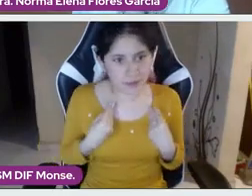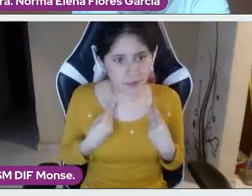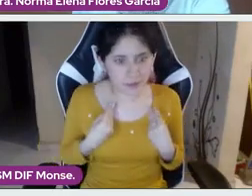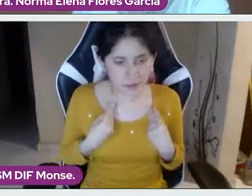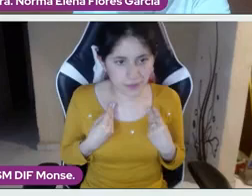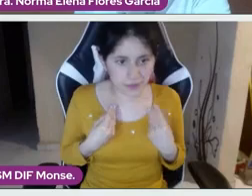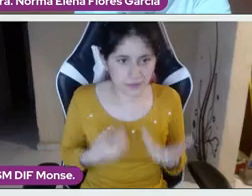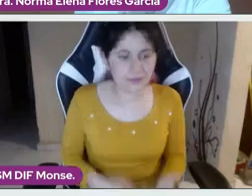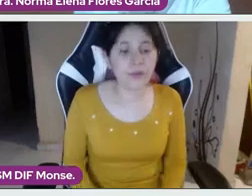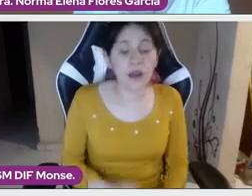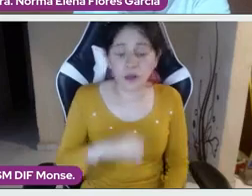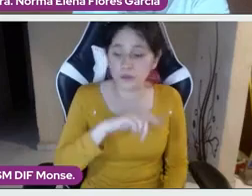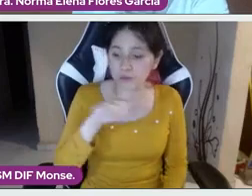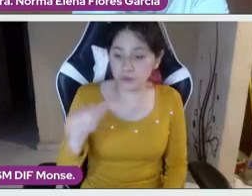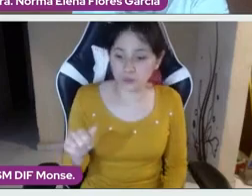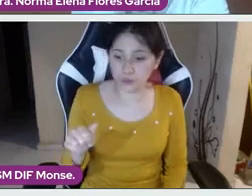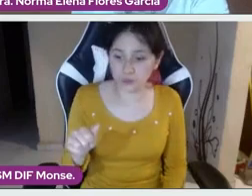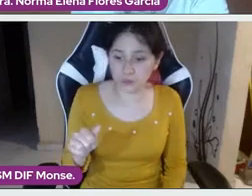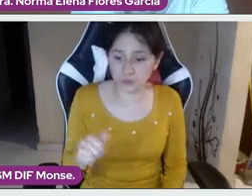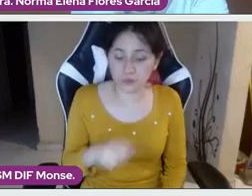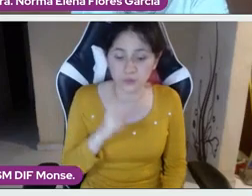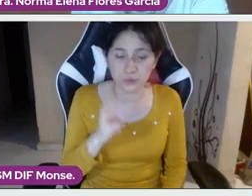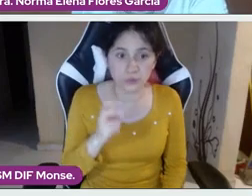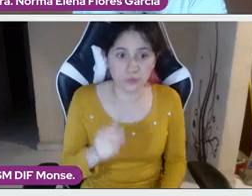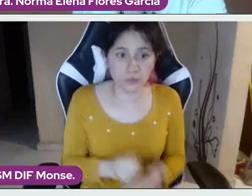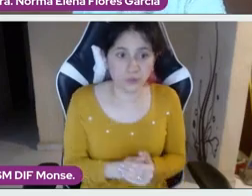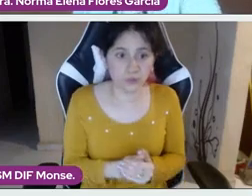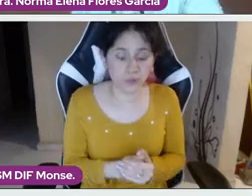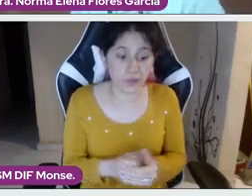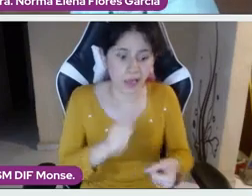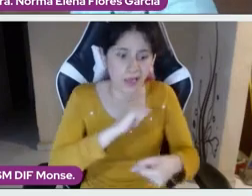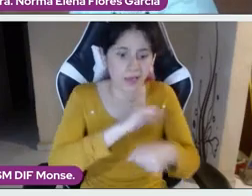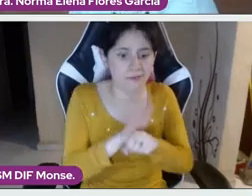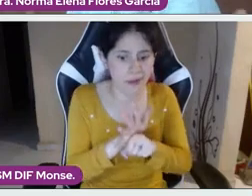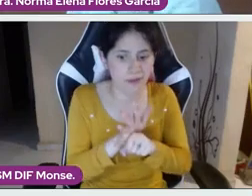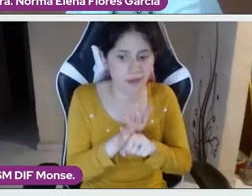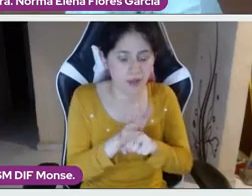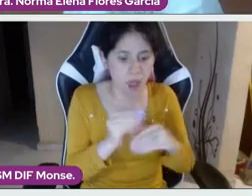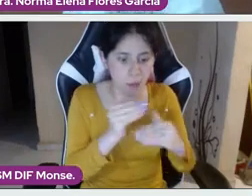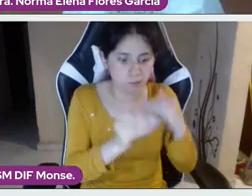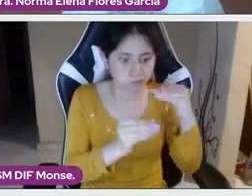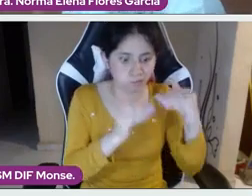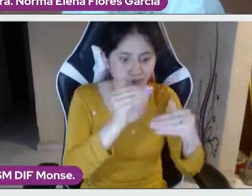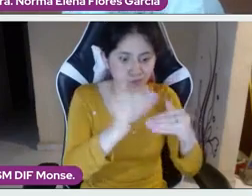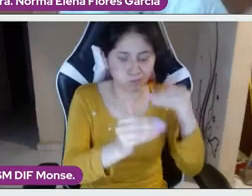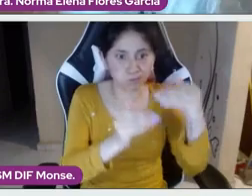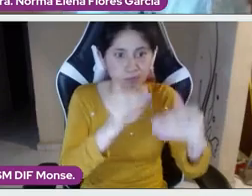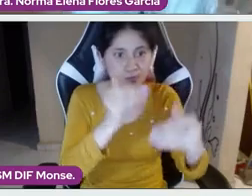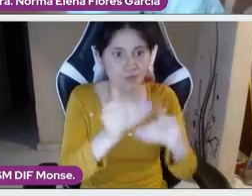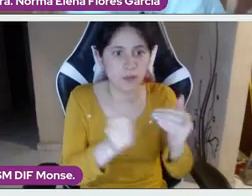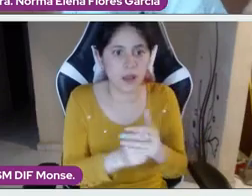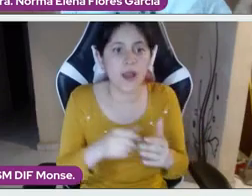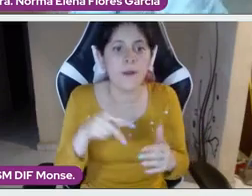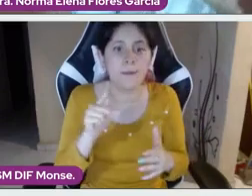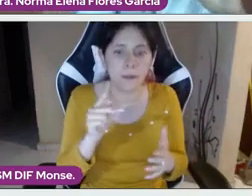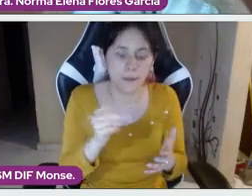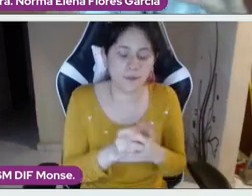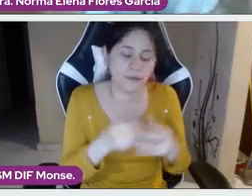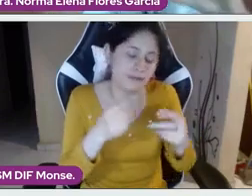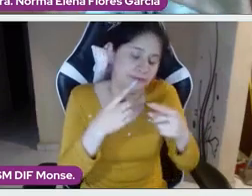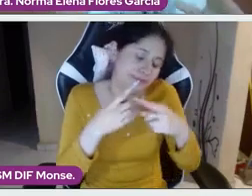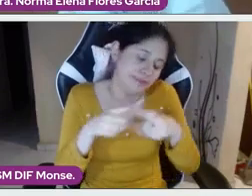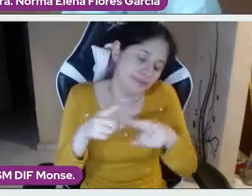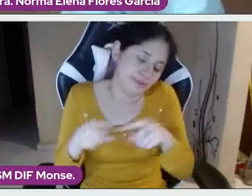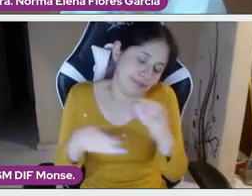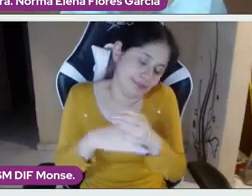incremento después del proceso pandémico. Esto va en aumento, pero hay justificaciones, ¿no? Entonces